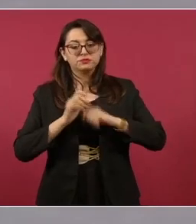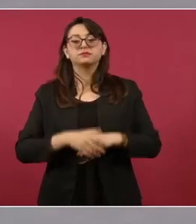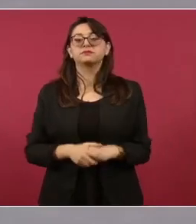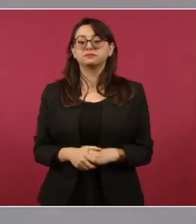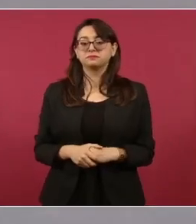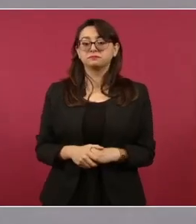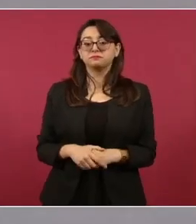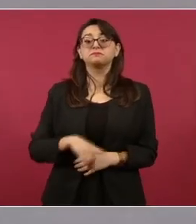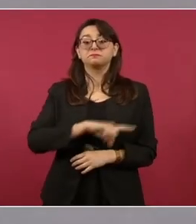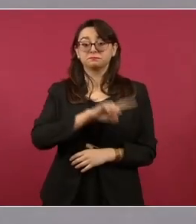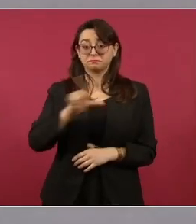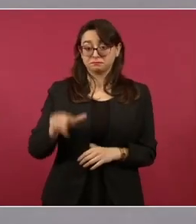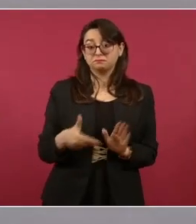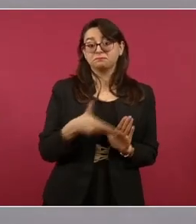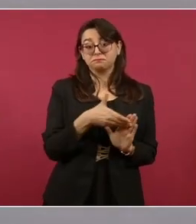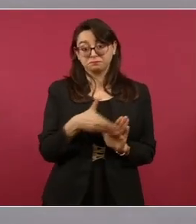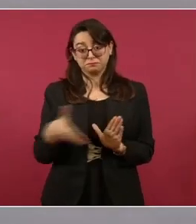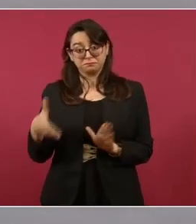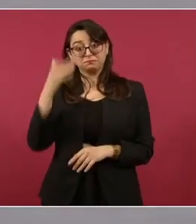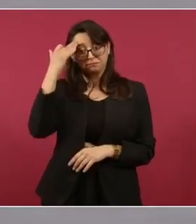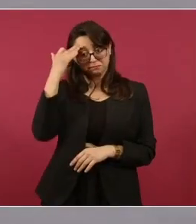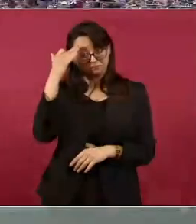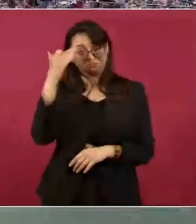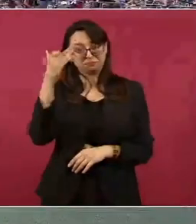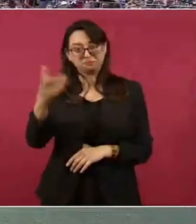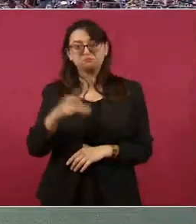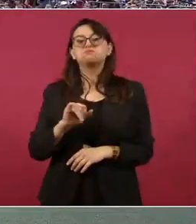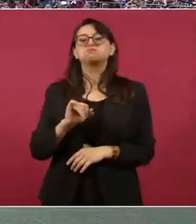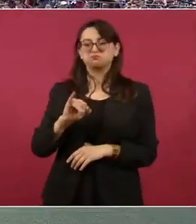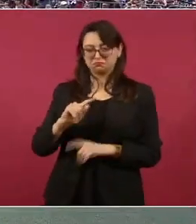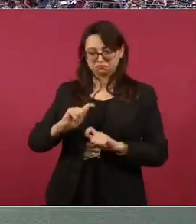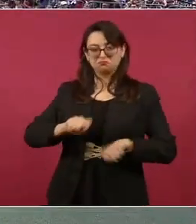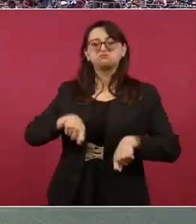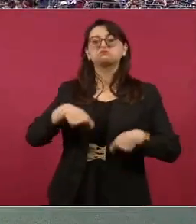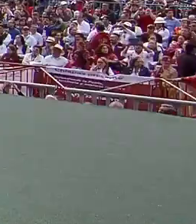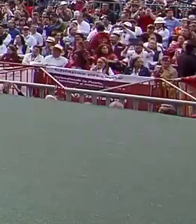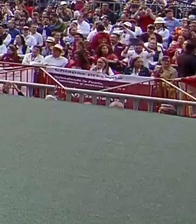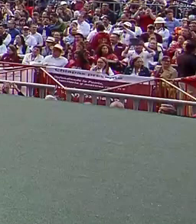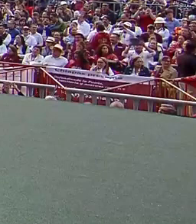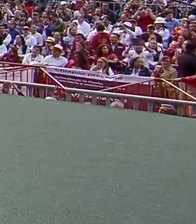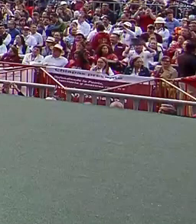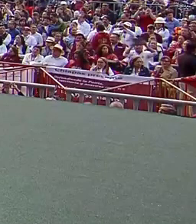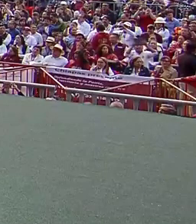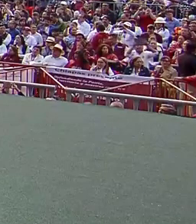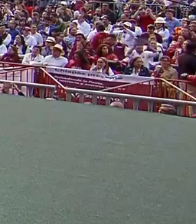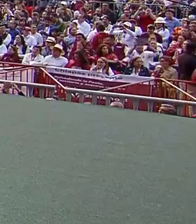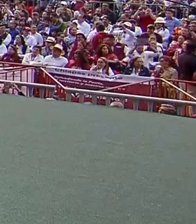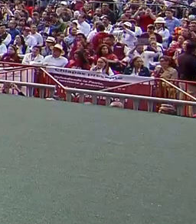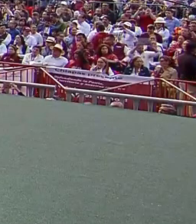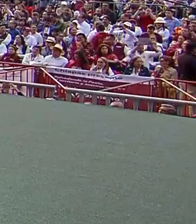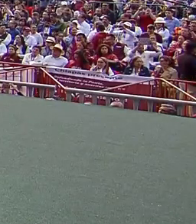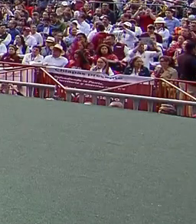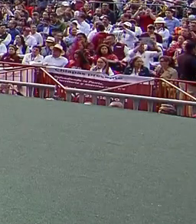En poco tiempo, la entrega de las tierras a los campesinos